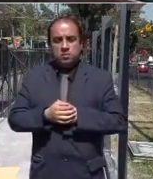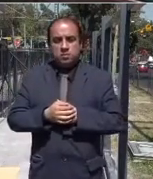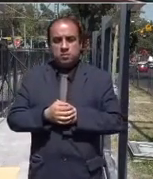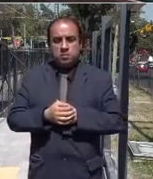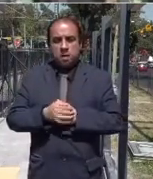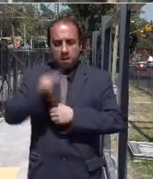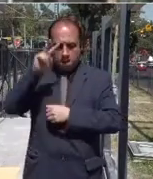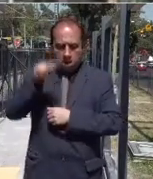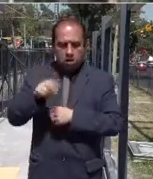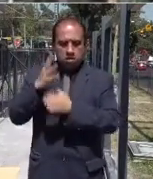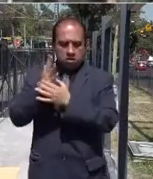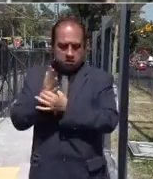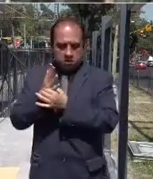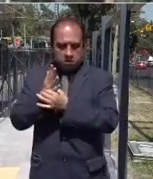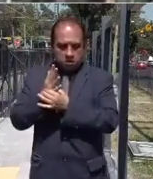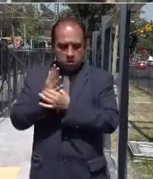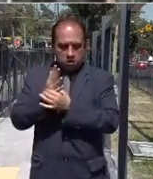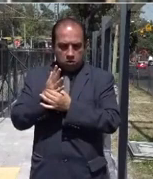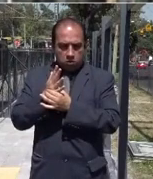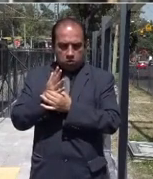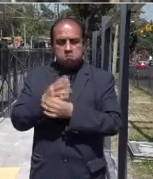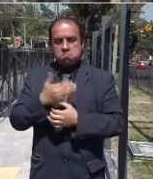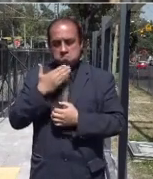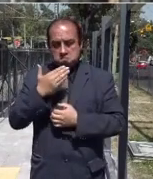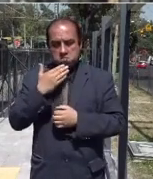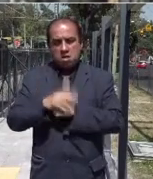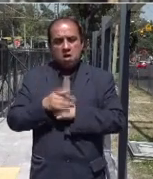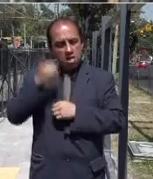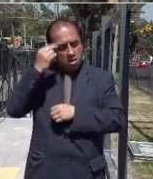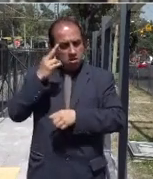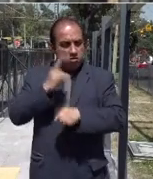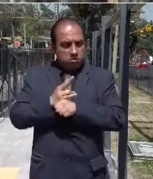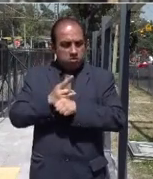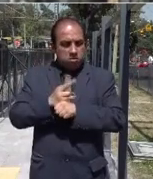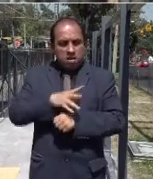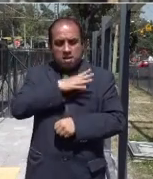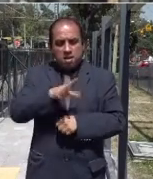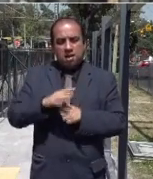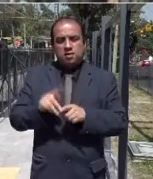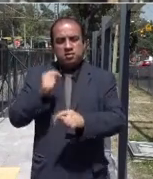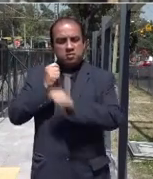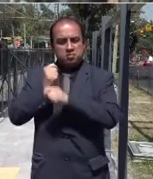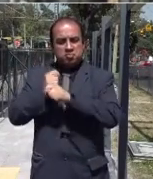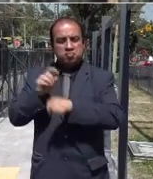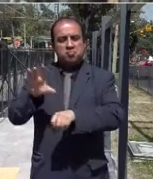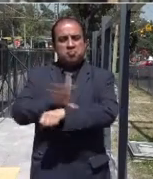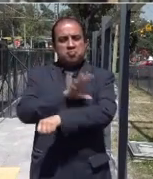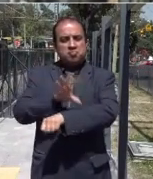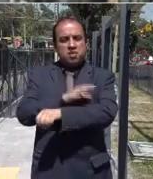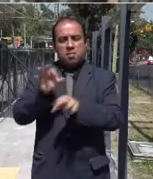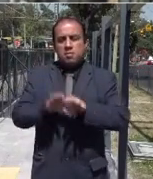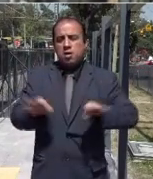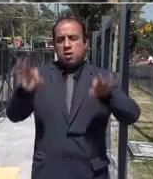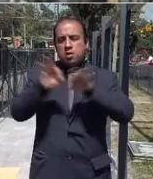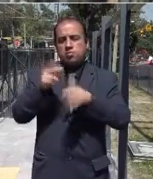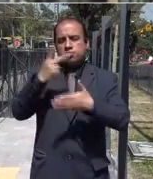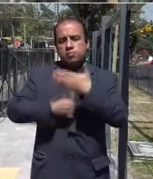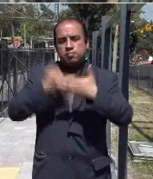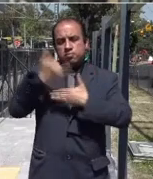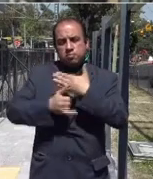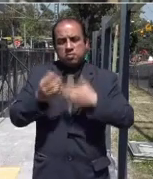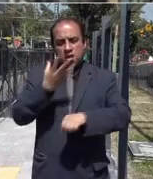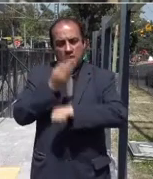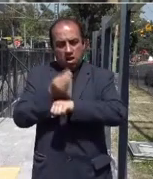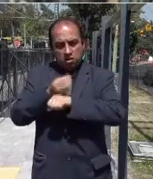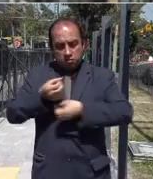señaló y subrayó muy bien el director general de Transportes Eléctricos la importancia de este proyecto de rehabilitación de las